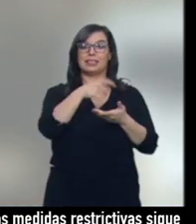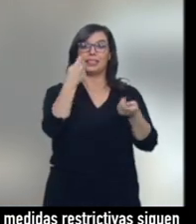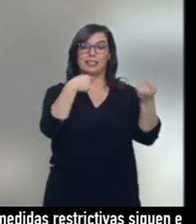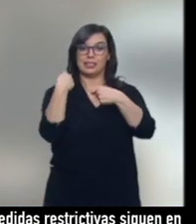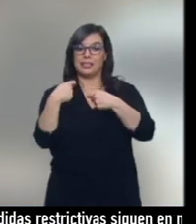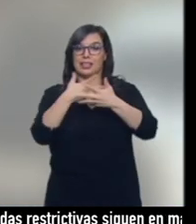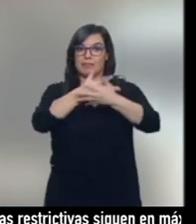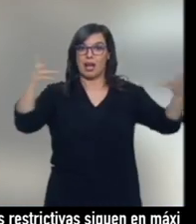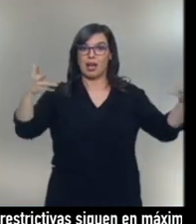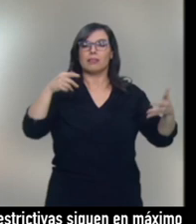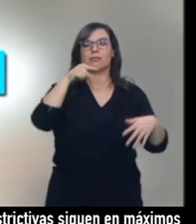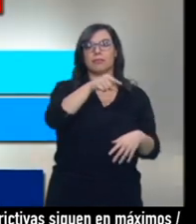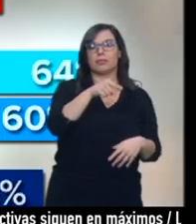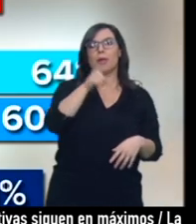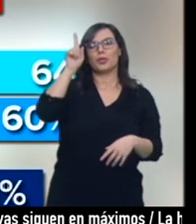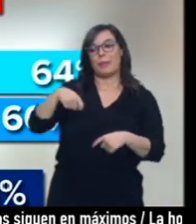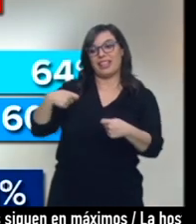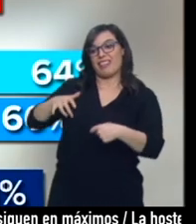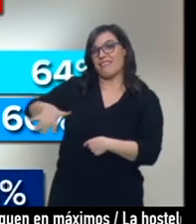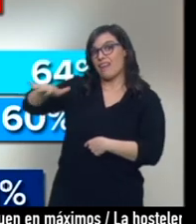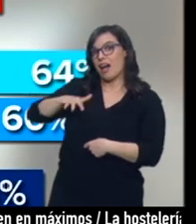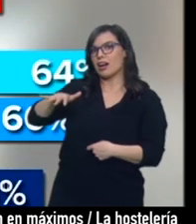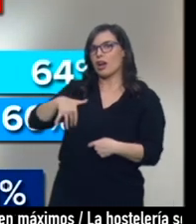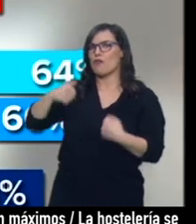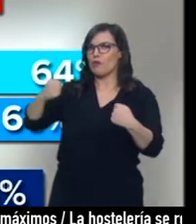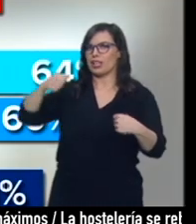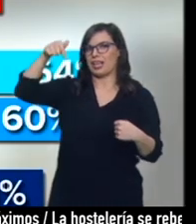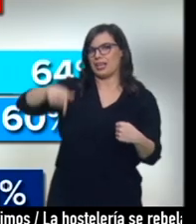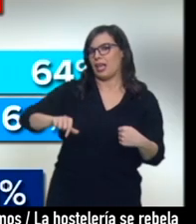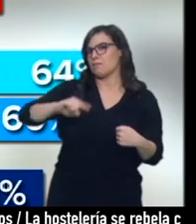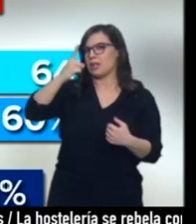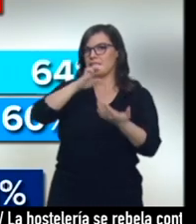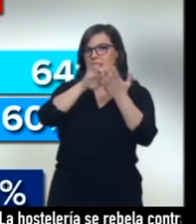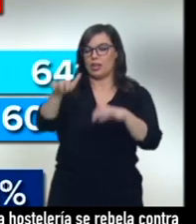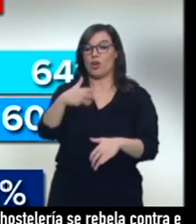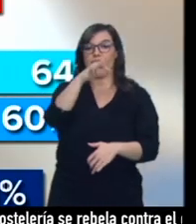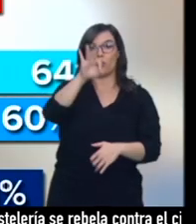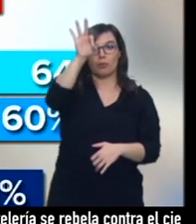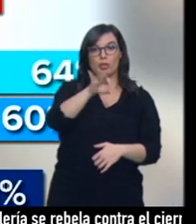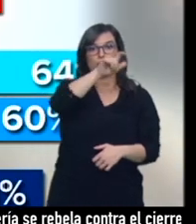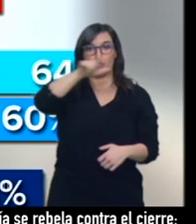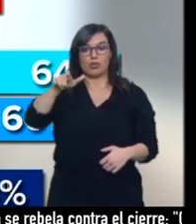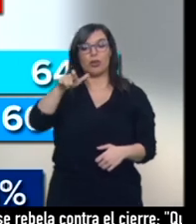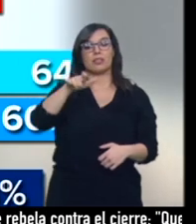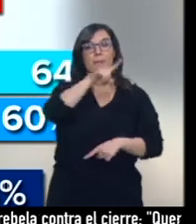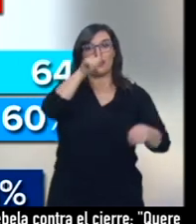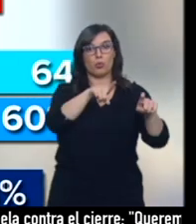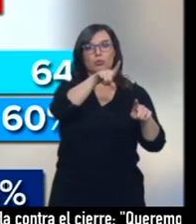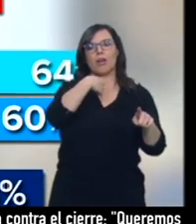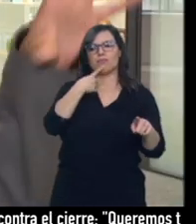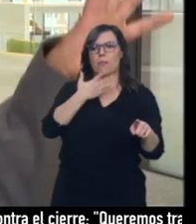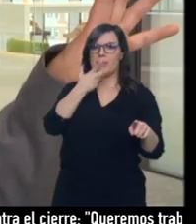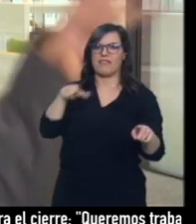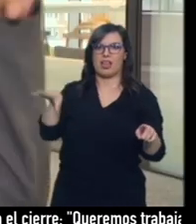principal, aunque la tienda de barrio coge fuerza sobre todo en nuestra comunidad, en la que casi la mitad de los encuestados prefiere esta